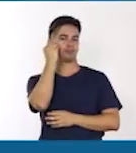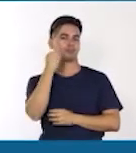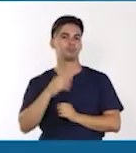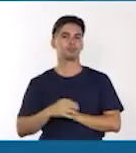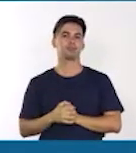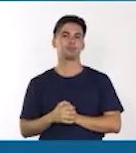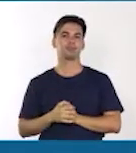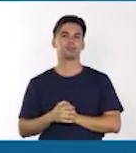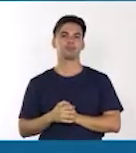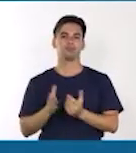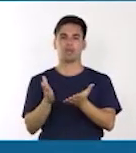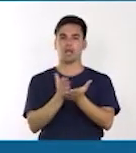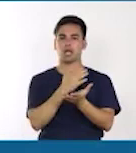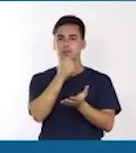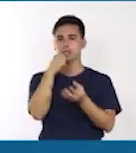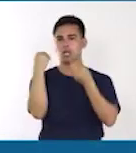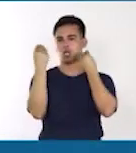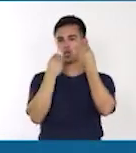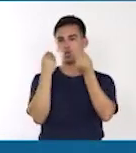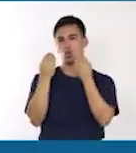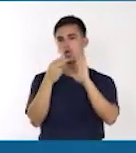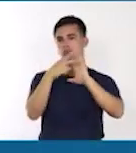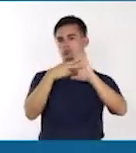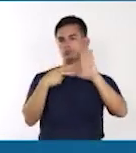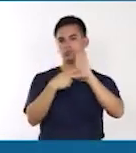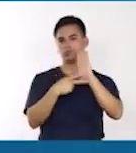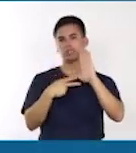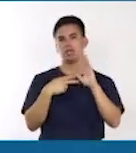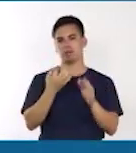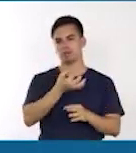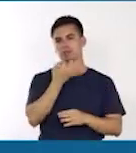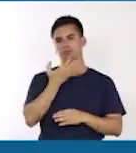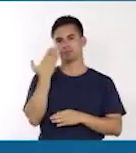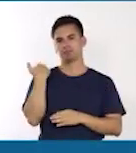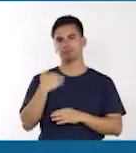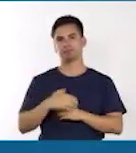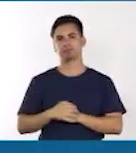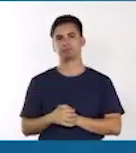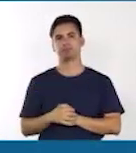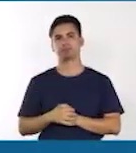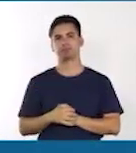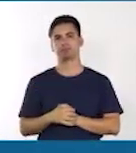y desarrollar estos temas.